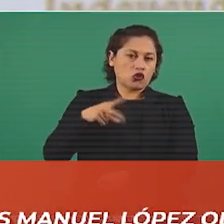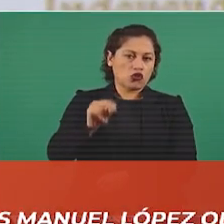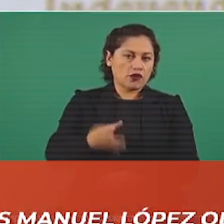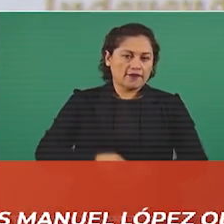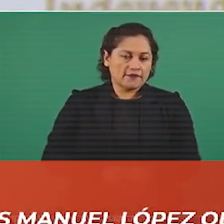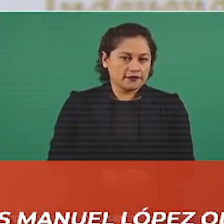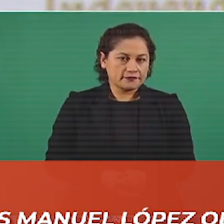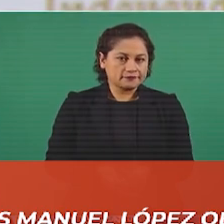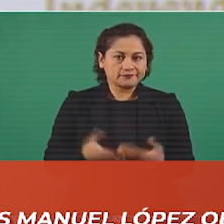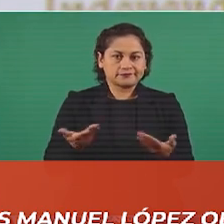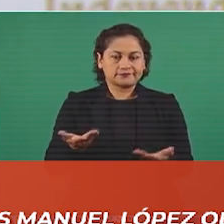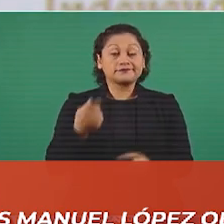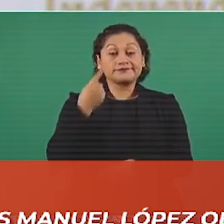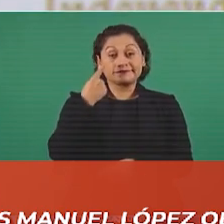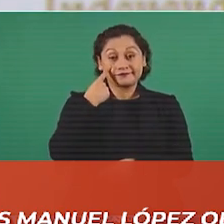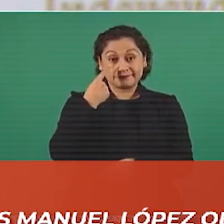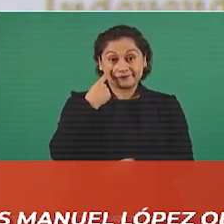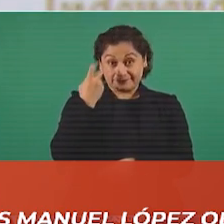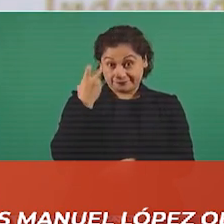Es muy interesante